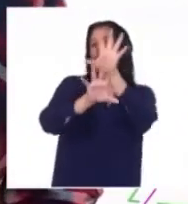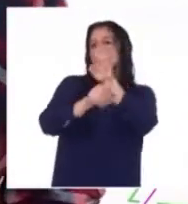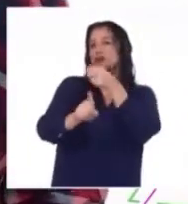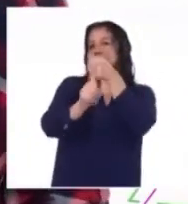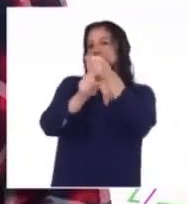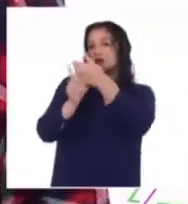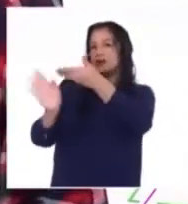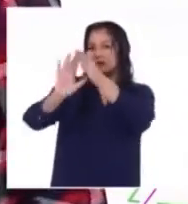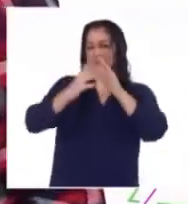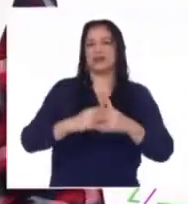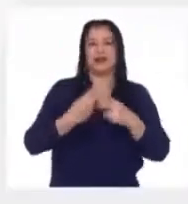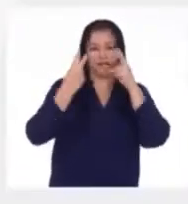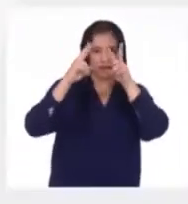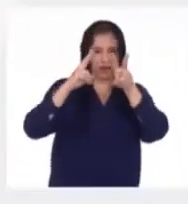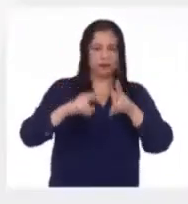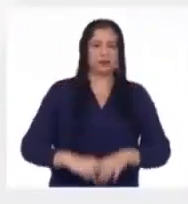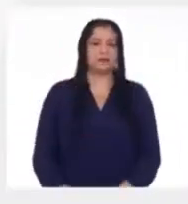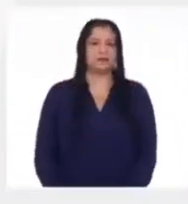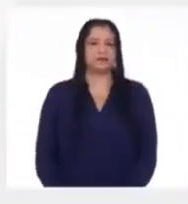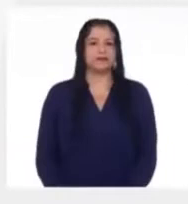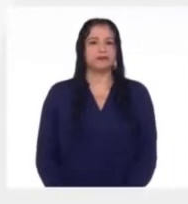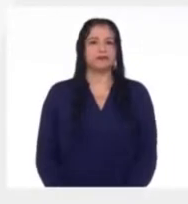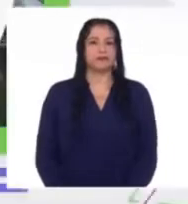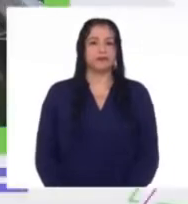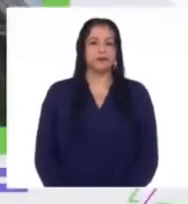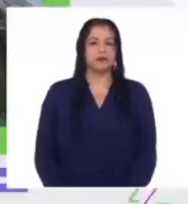a ver el siguiente documental.